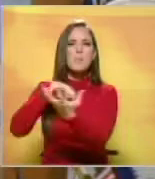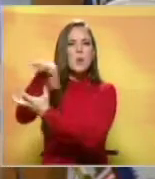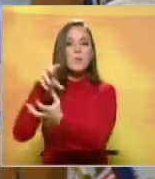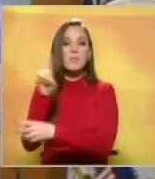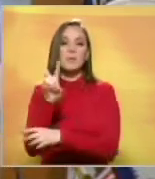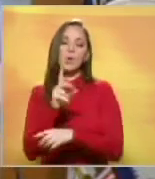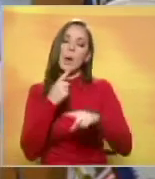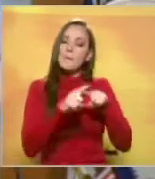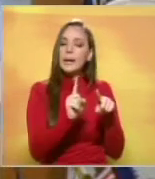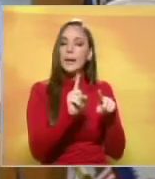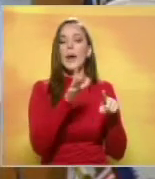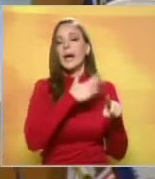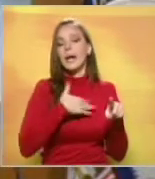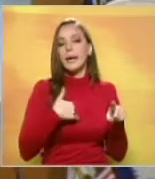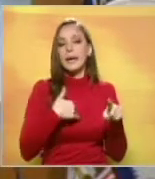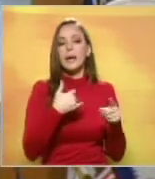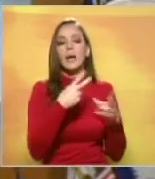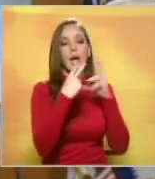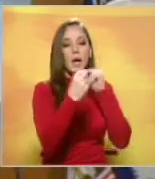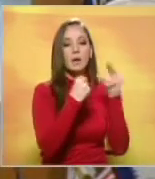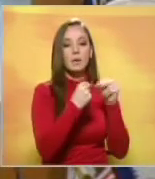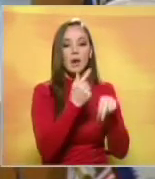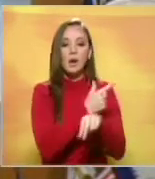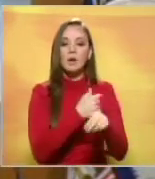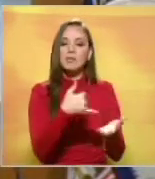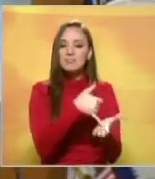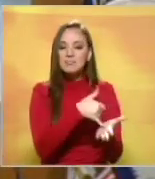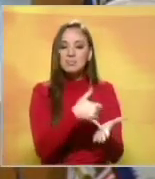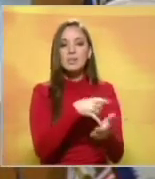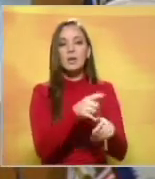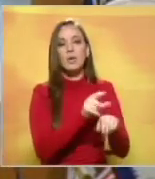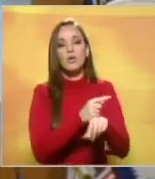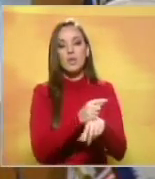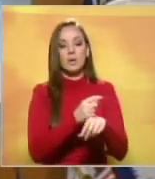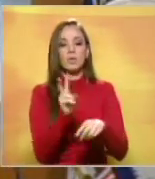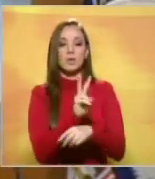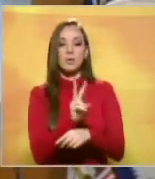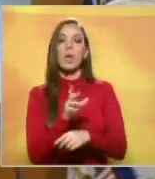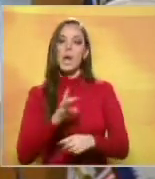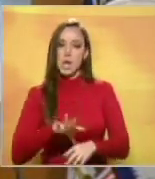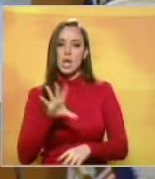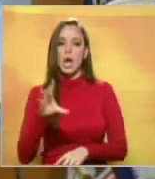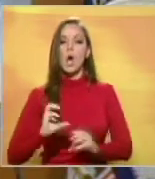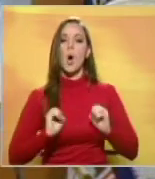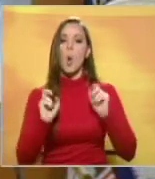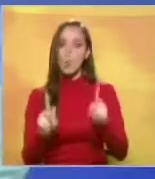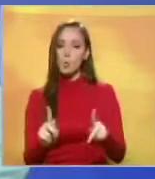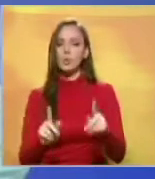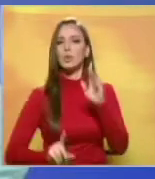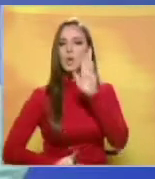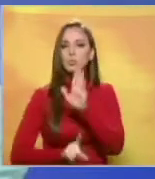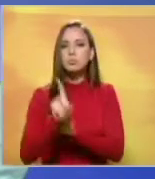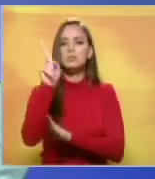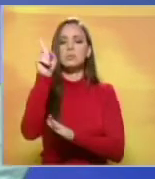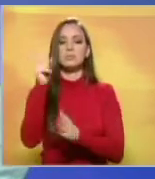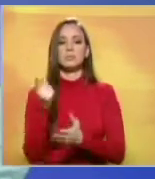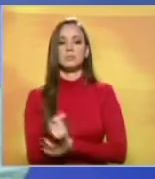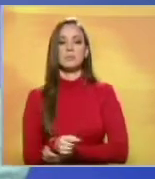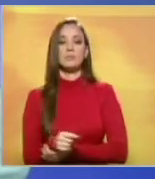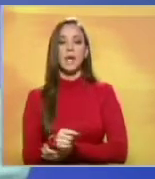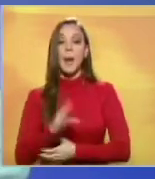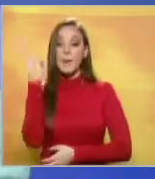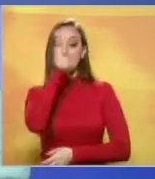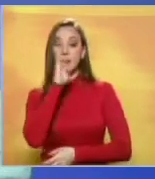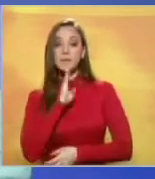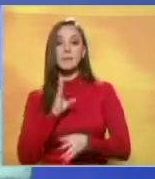debilitar las conversaciones entre la oposición y el gobierno mientras todavía ofrece una oportunidad de progreso en brasil la